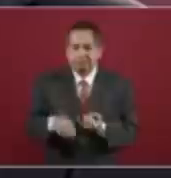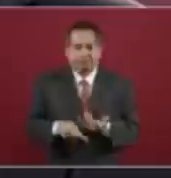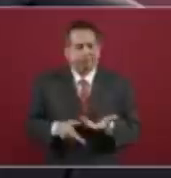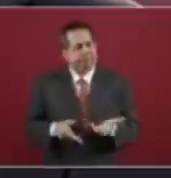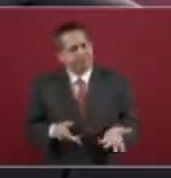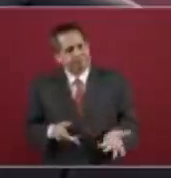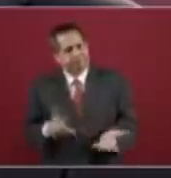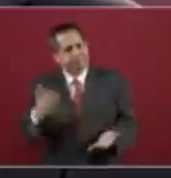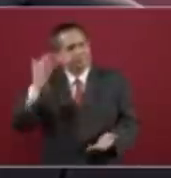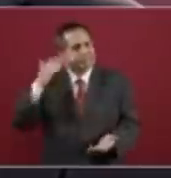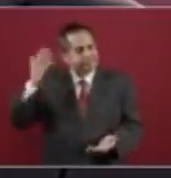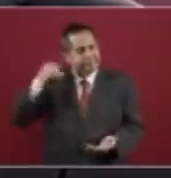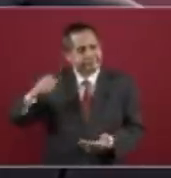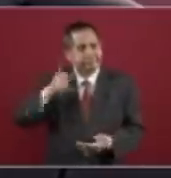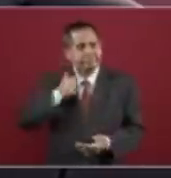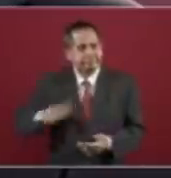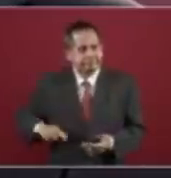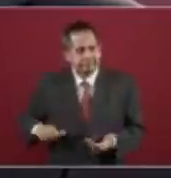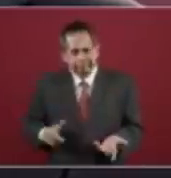anteriormente.